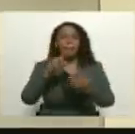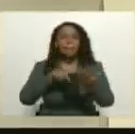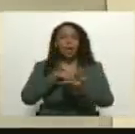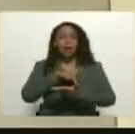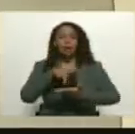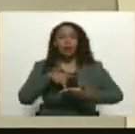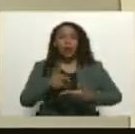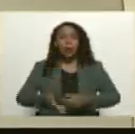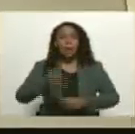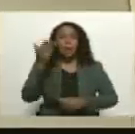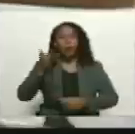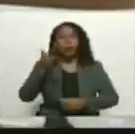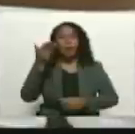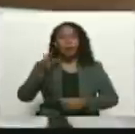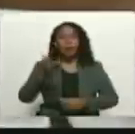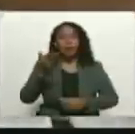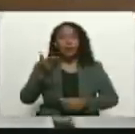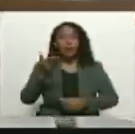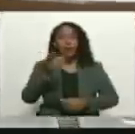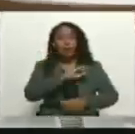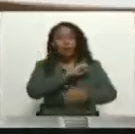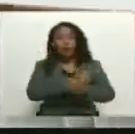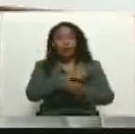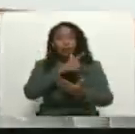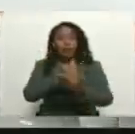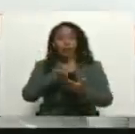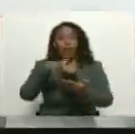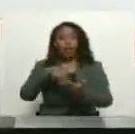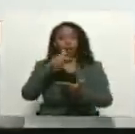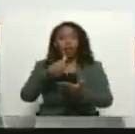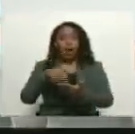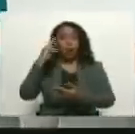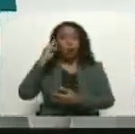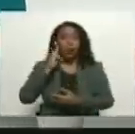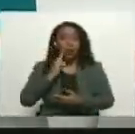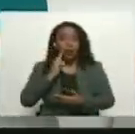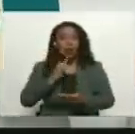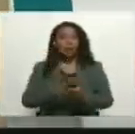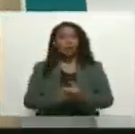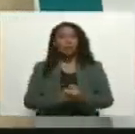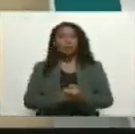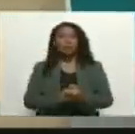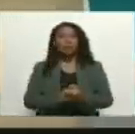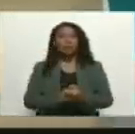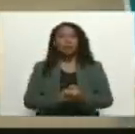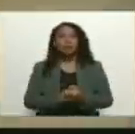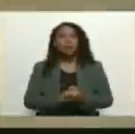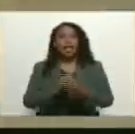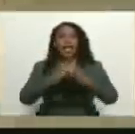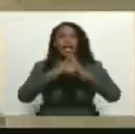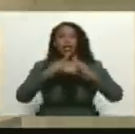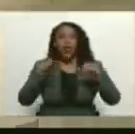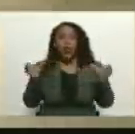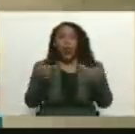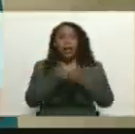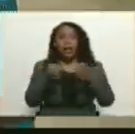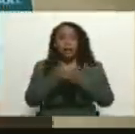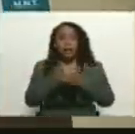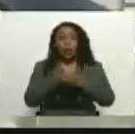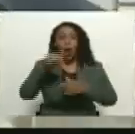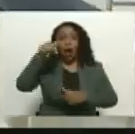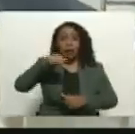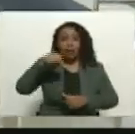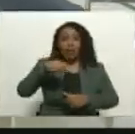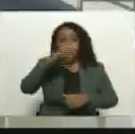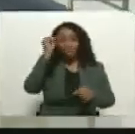nuestra gloriosa y gloriosa Fuerza Armada Nacional Bolivariana, presidente, y todo un gran equipo que hicimos posible en